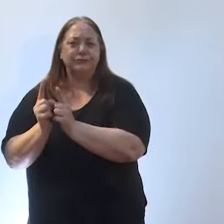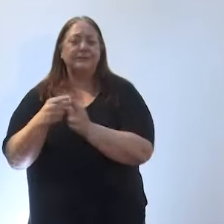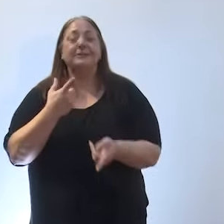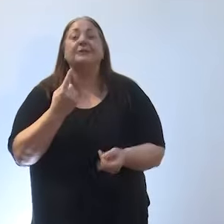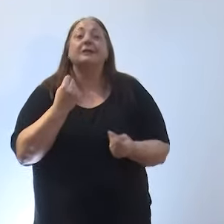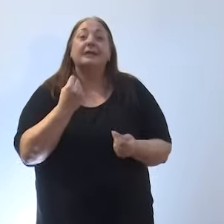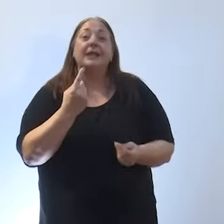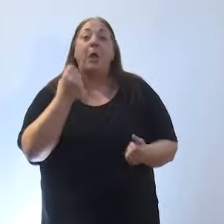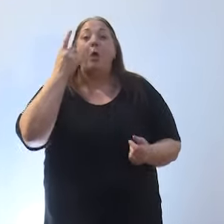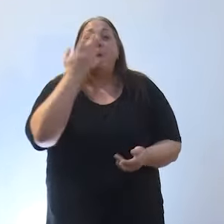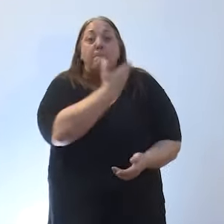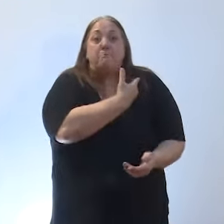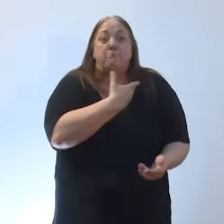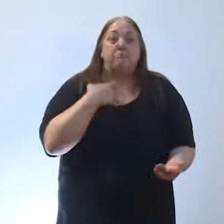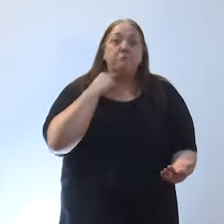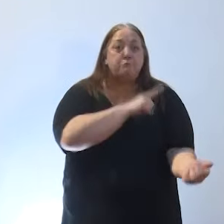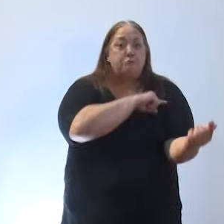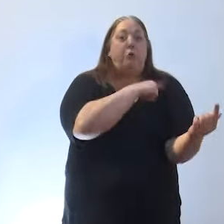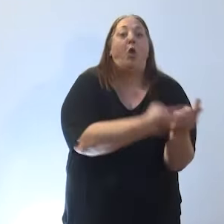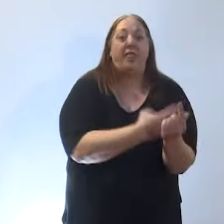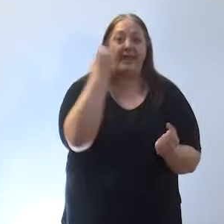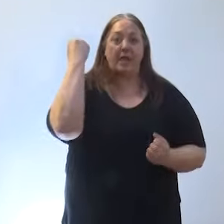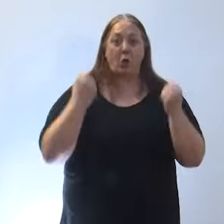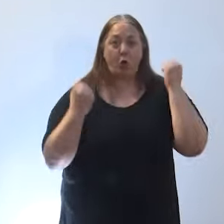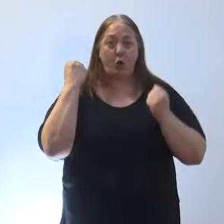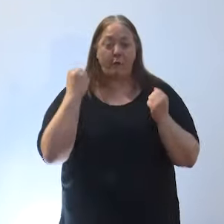económico permanece como una constante